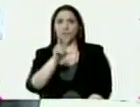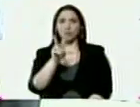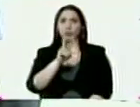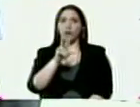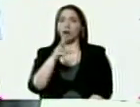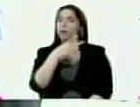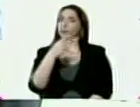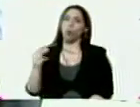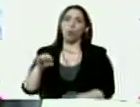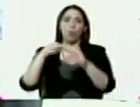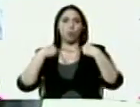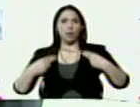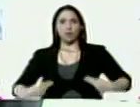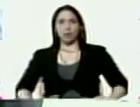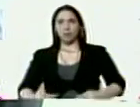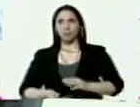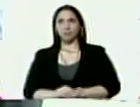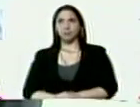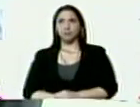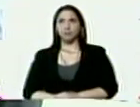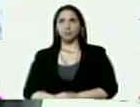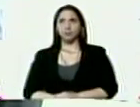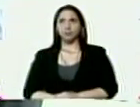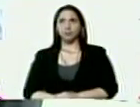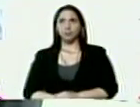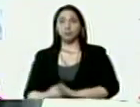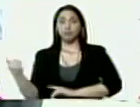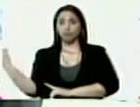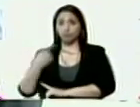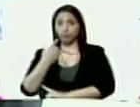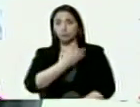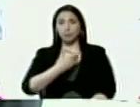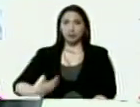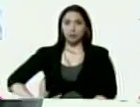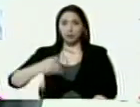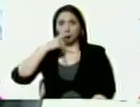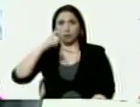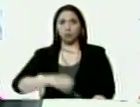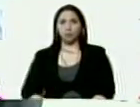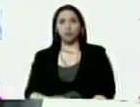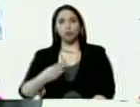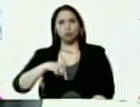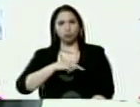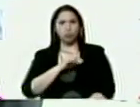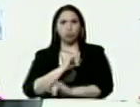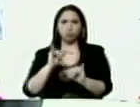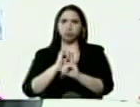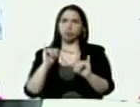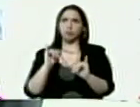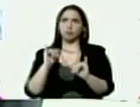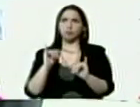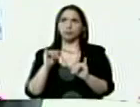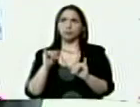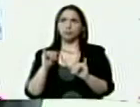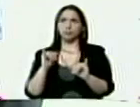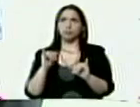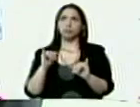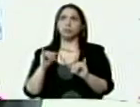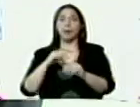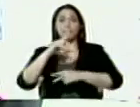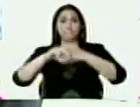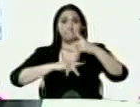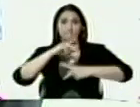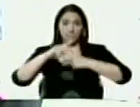la humanidad. Así que, en instrucción del presidente de la República, nosotros estamos afanados en el plan de